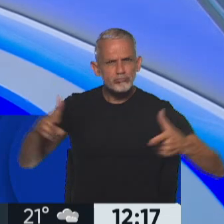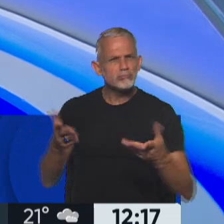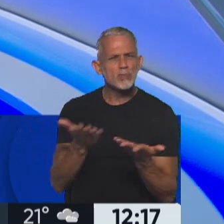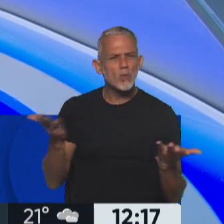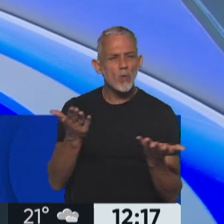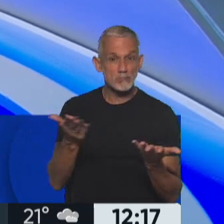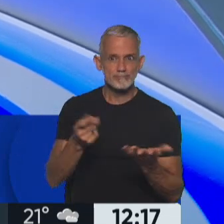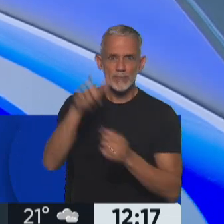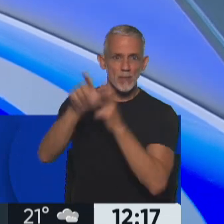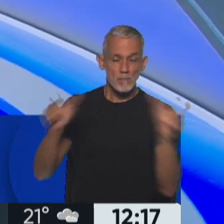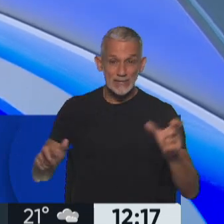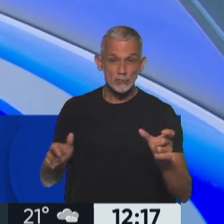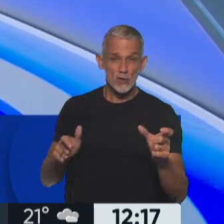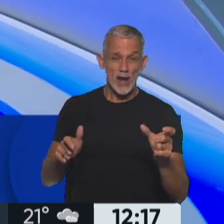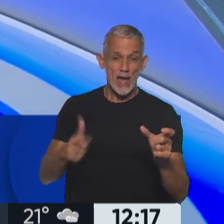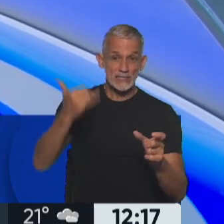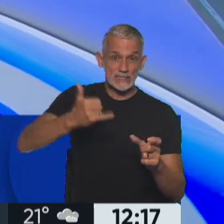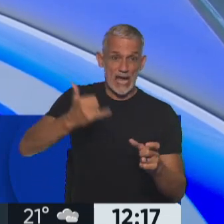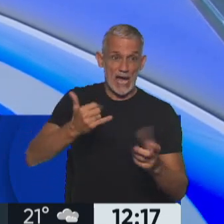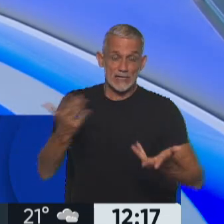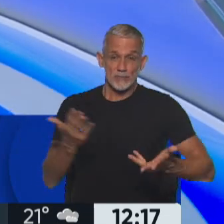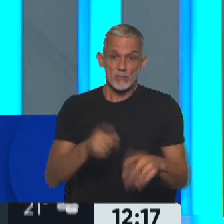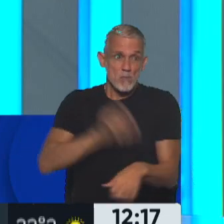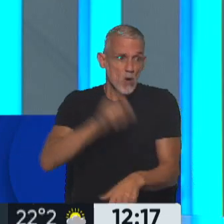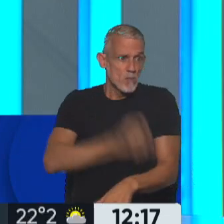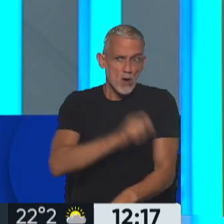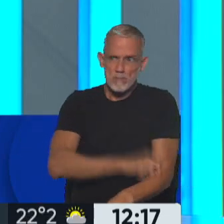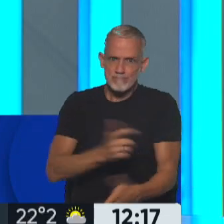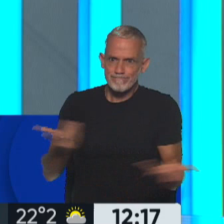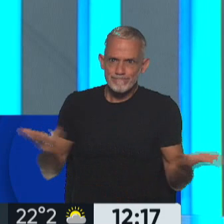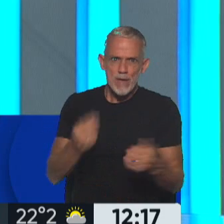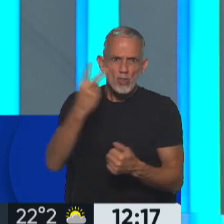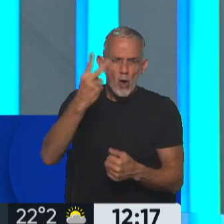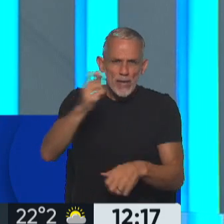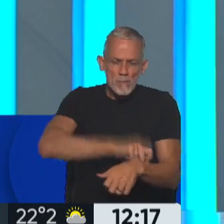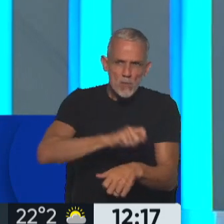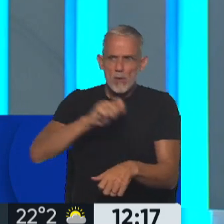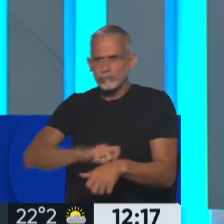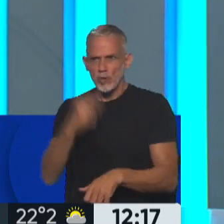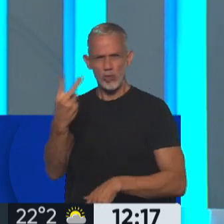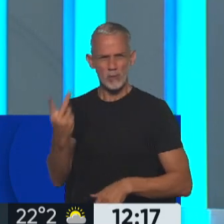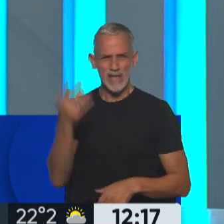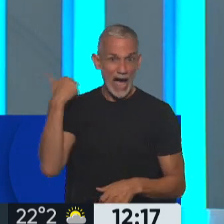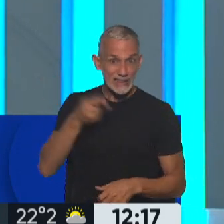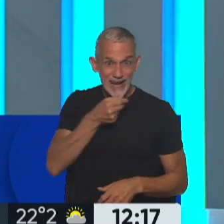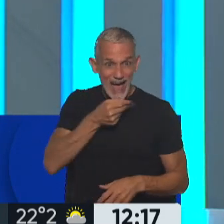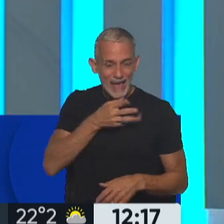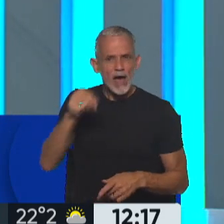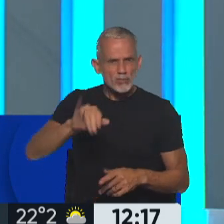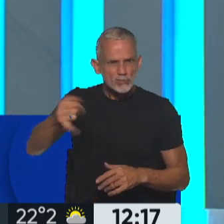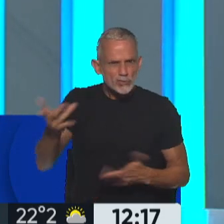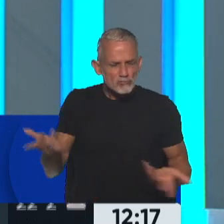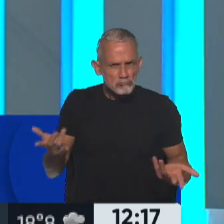de la cantidad de personas que están siendo picadas por el mosquito del dengue 2 veces, ¿no? Es algo que antes quizás no pasaba tanto y ahora